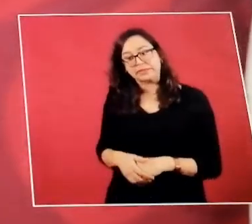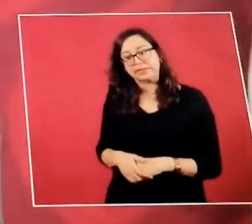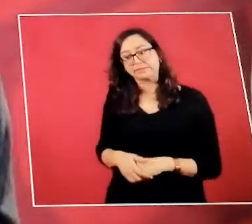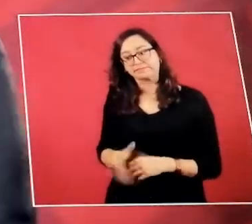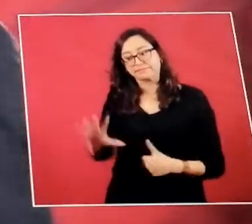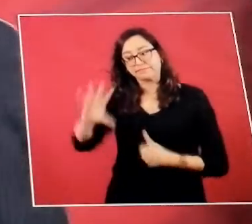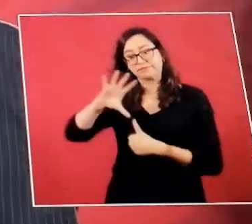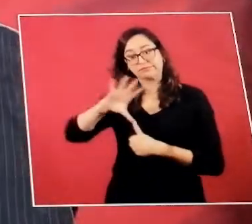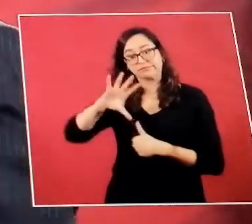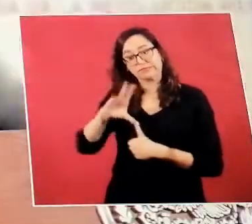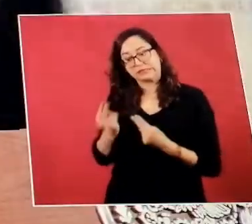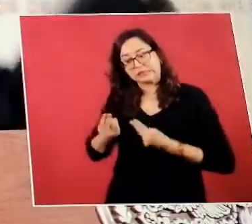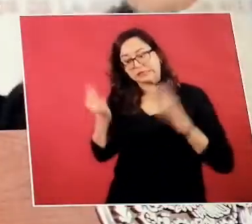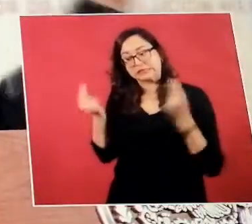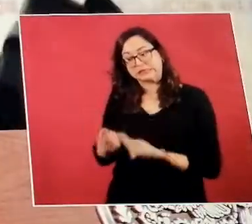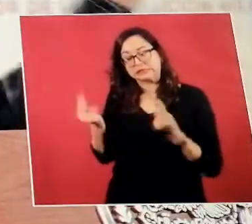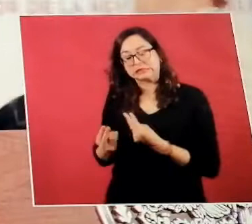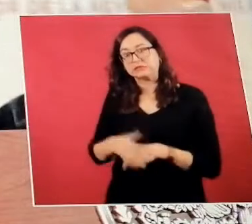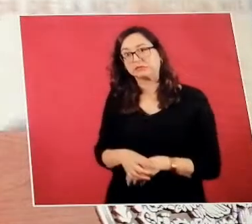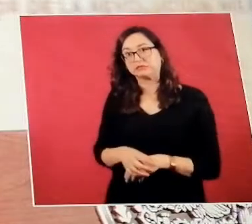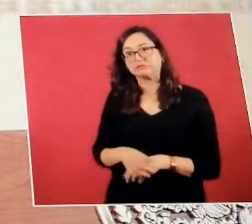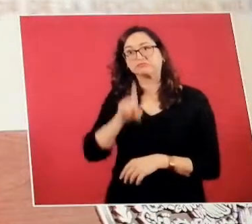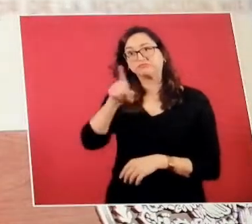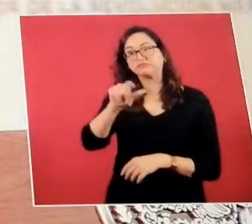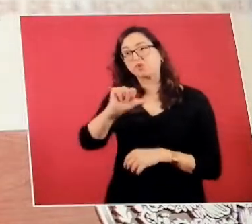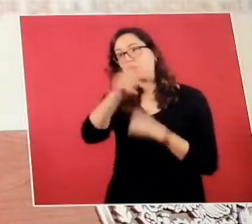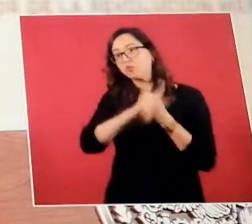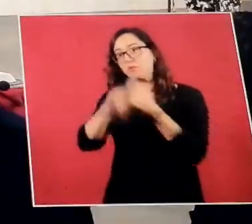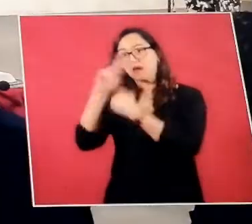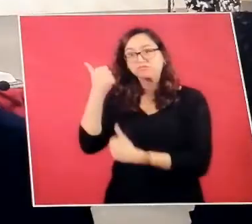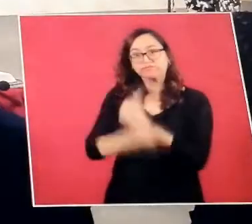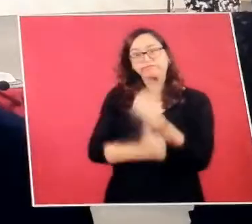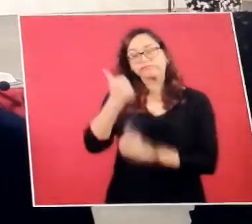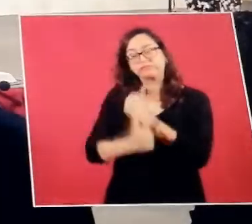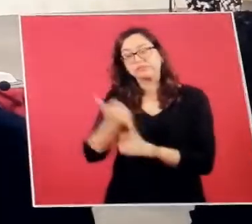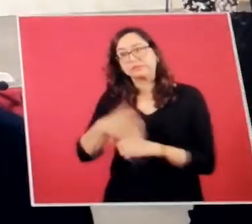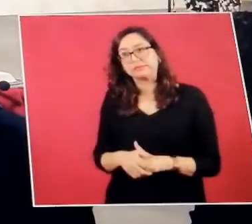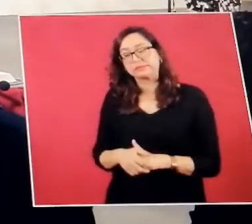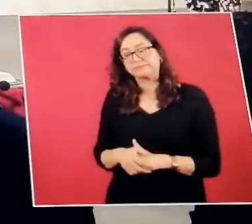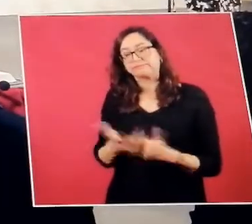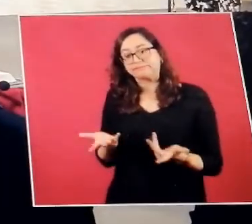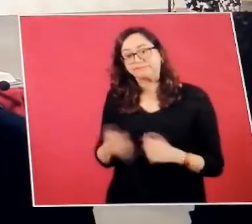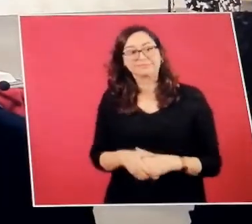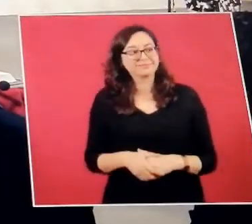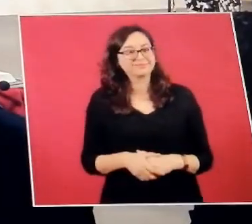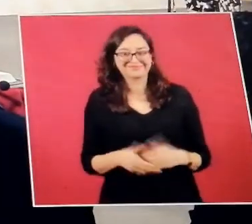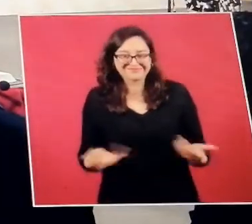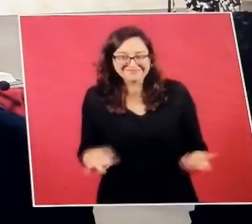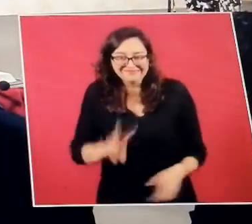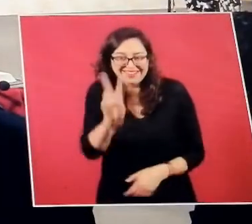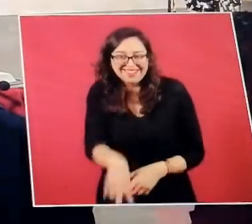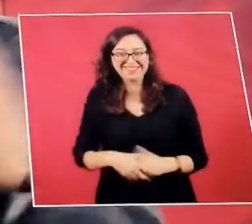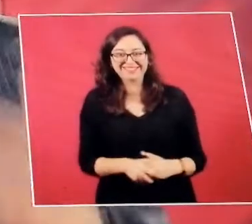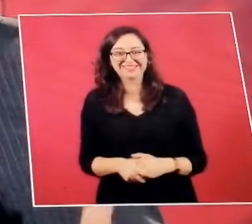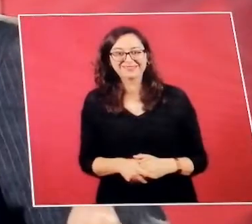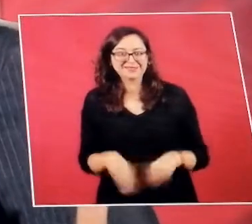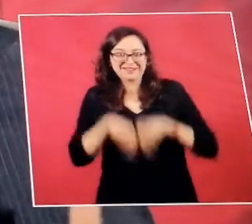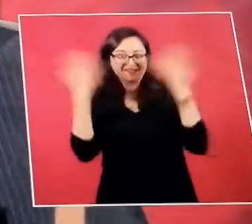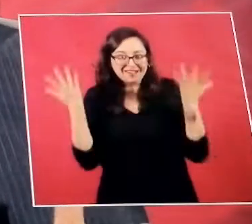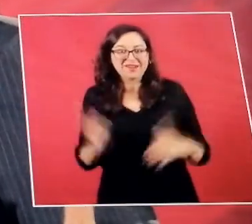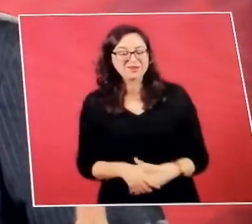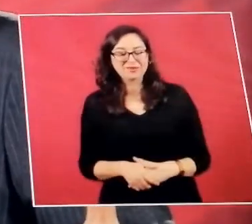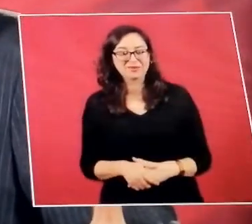la región frente a la competencia mundial. Pues claro, así es. Y el señor Blinken lo dijo. Es un